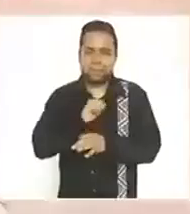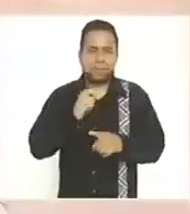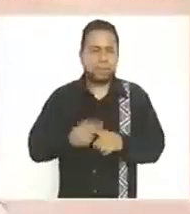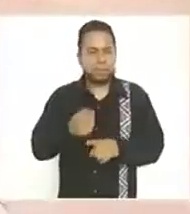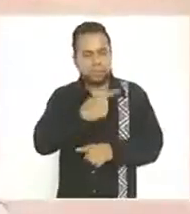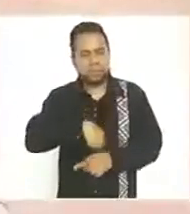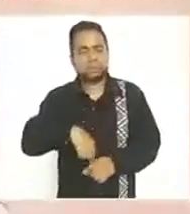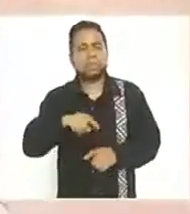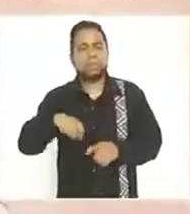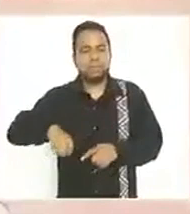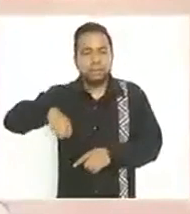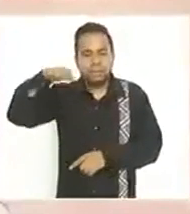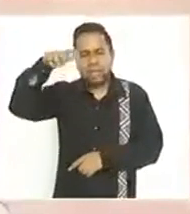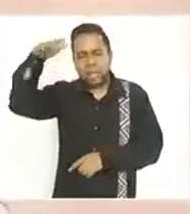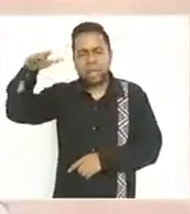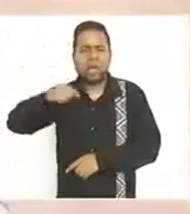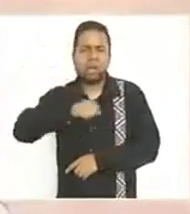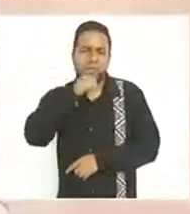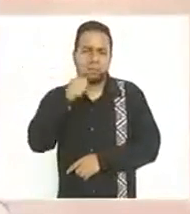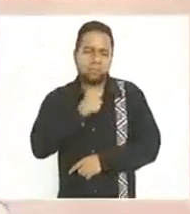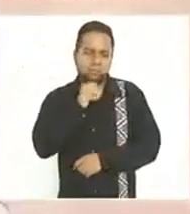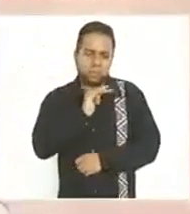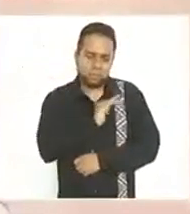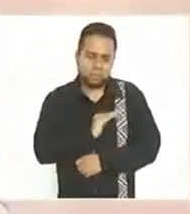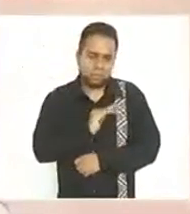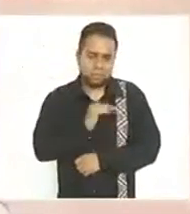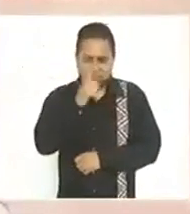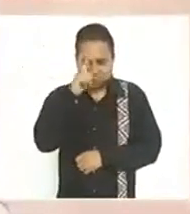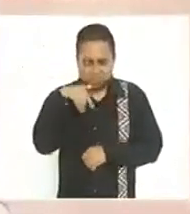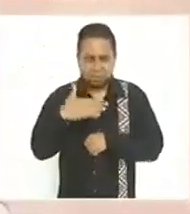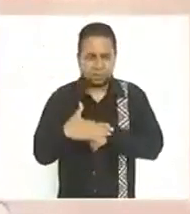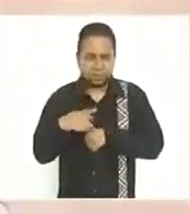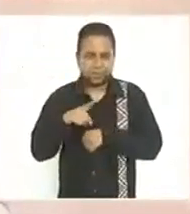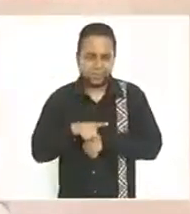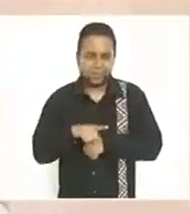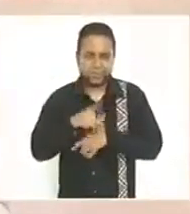nuestros queridos adultos mayores en su día.